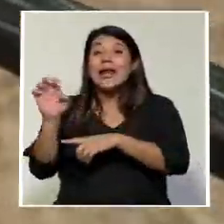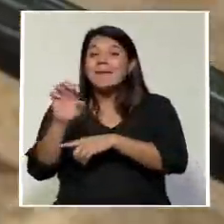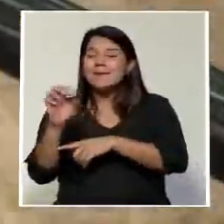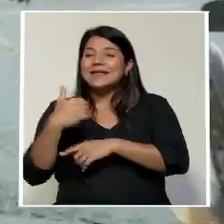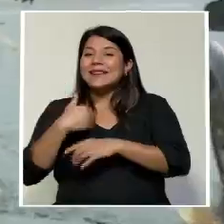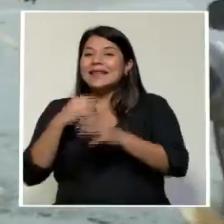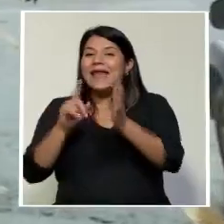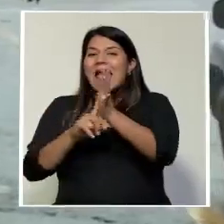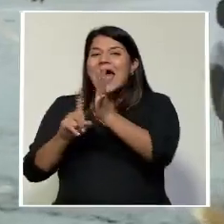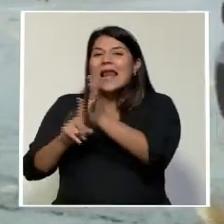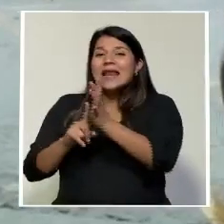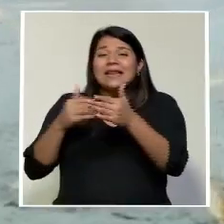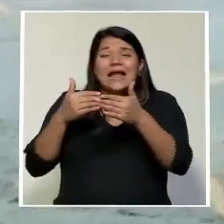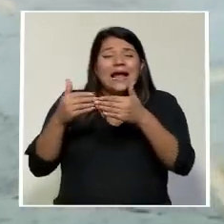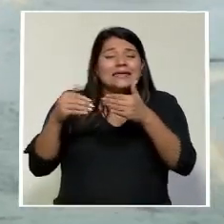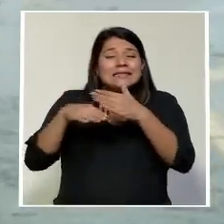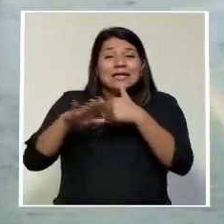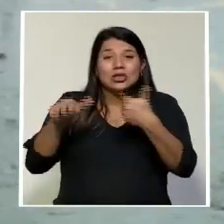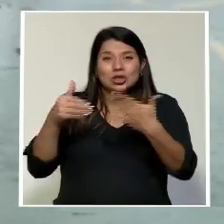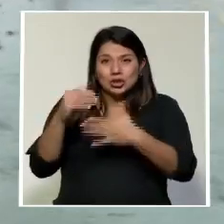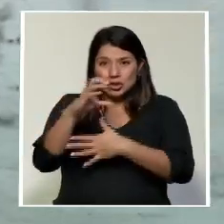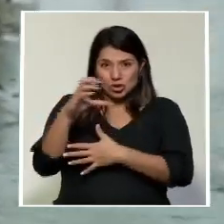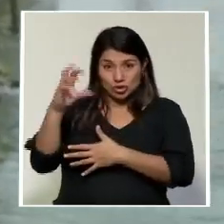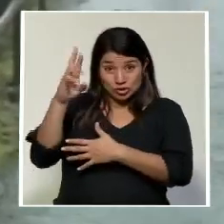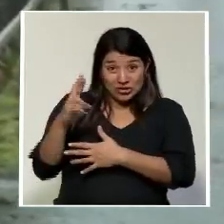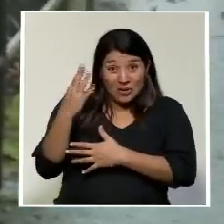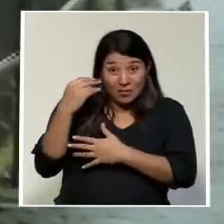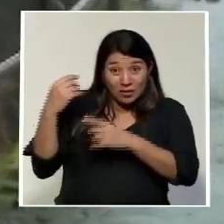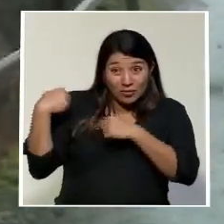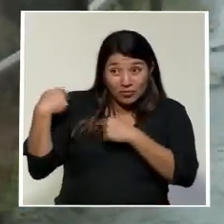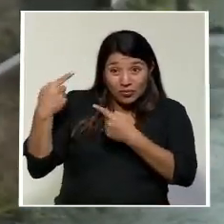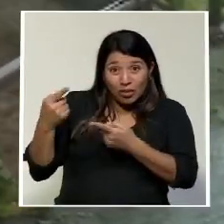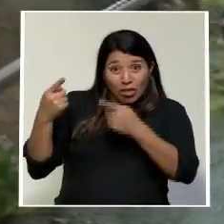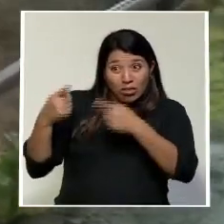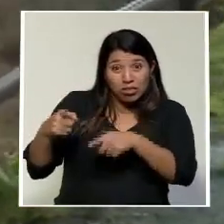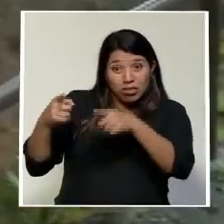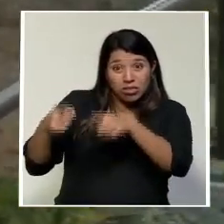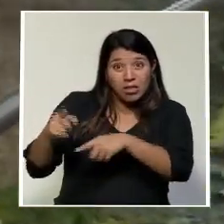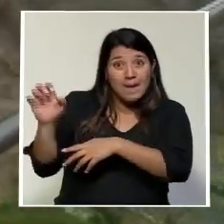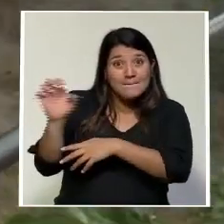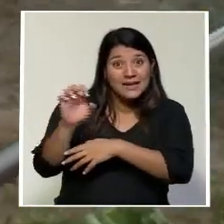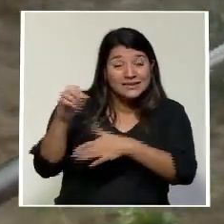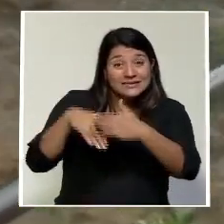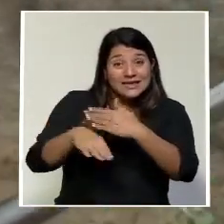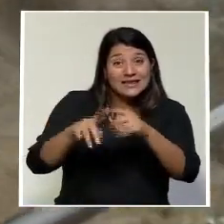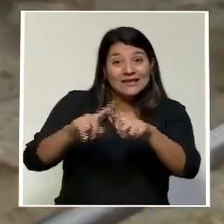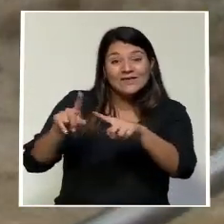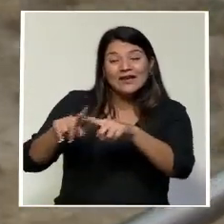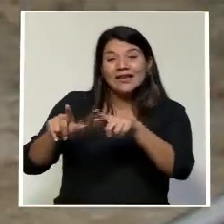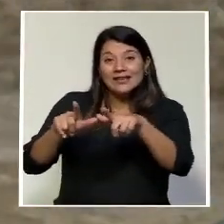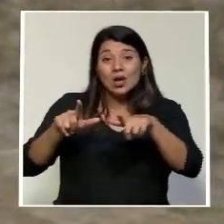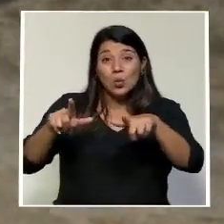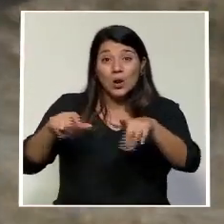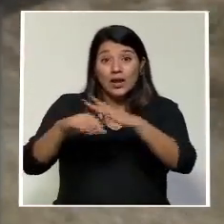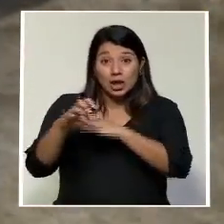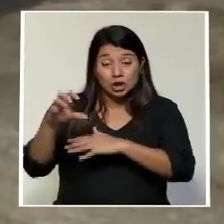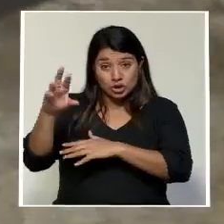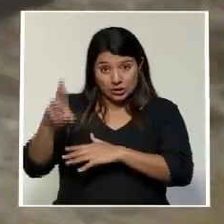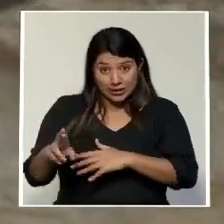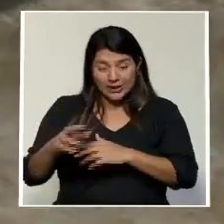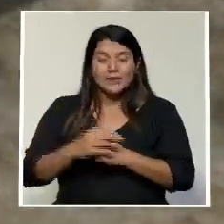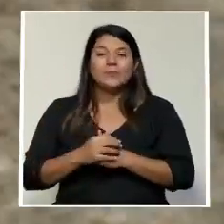parte del territorio nacional, pues en los últimos días se han presentado emergencias en diversas partes del país. Con la última parte del